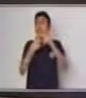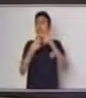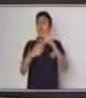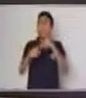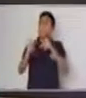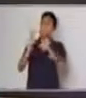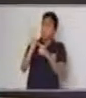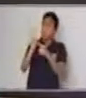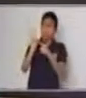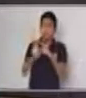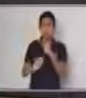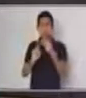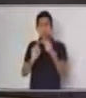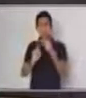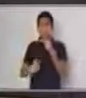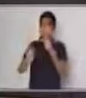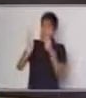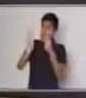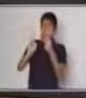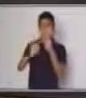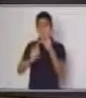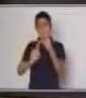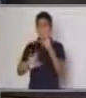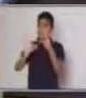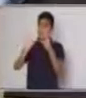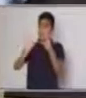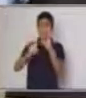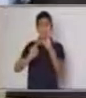3, 5 y 7.